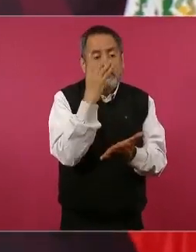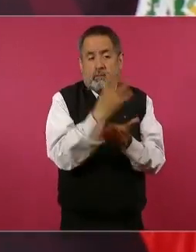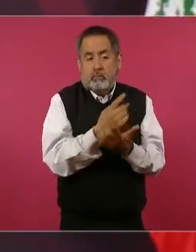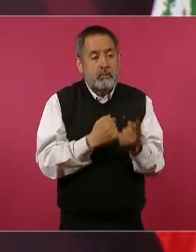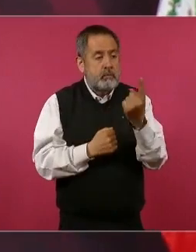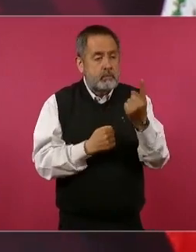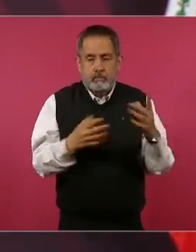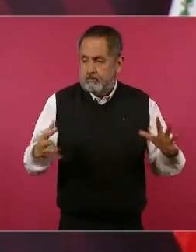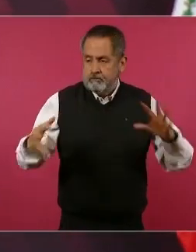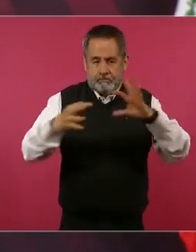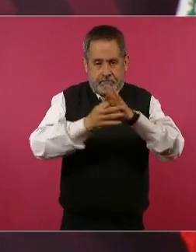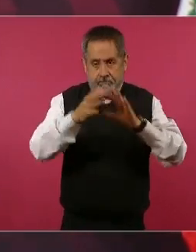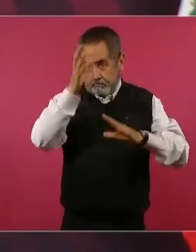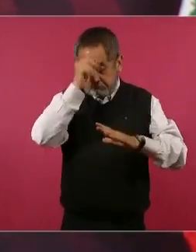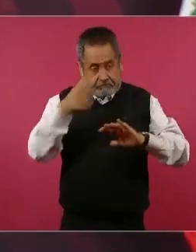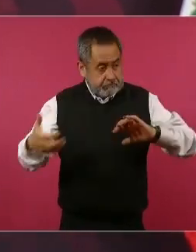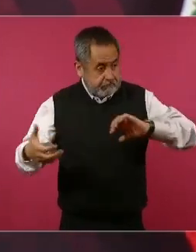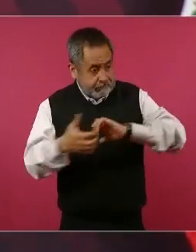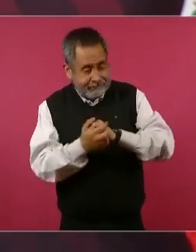acuerdo